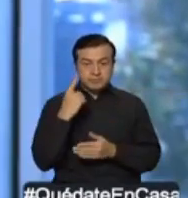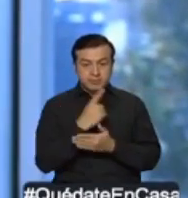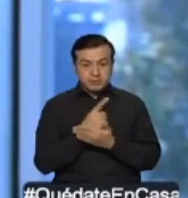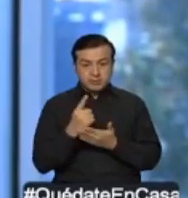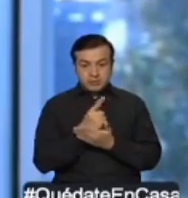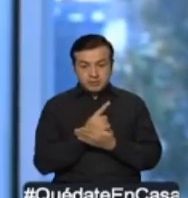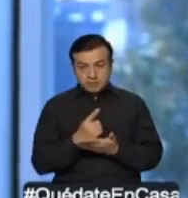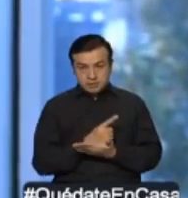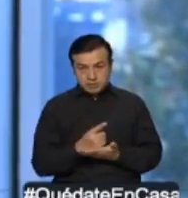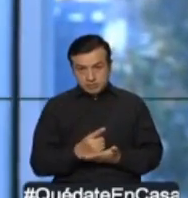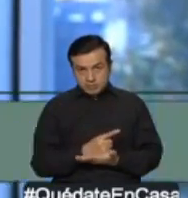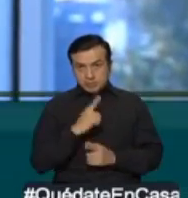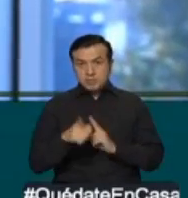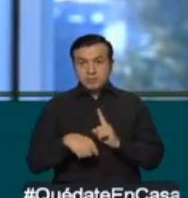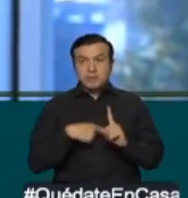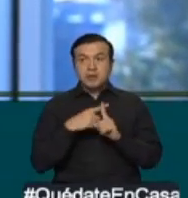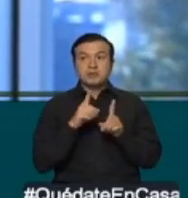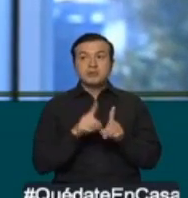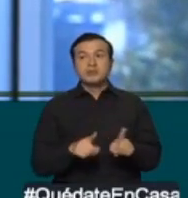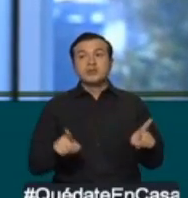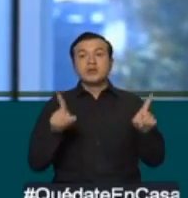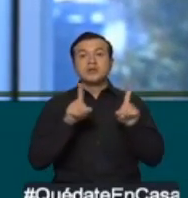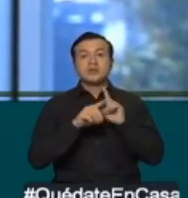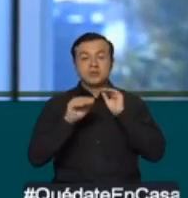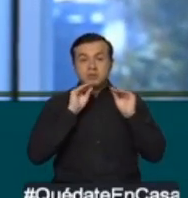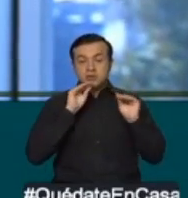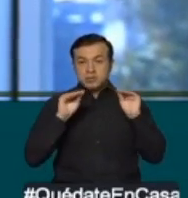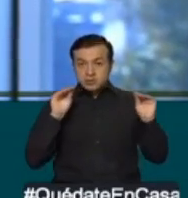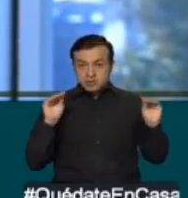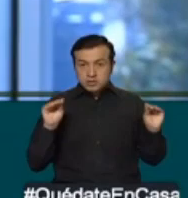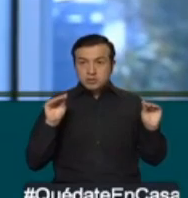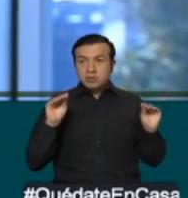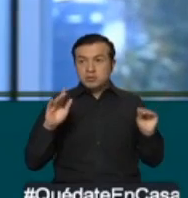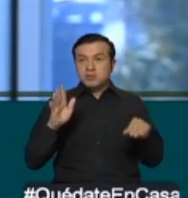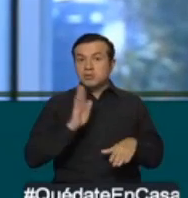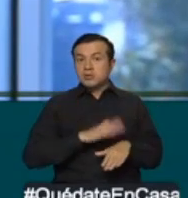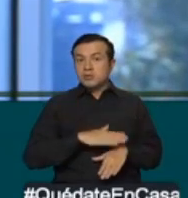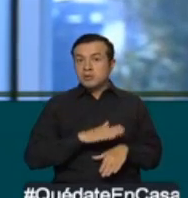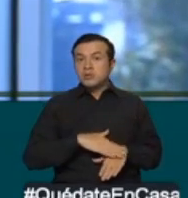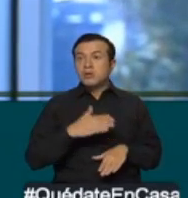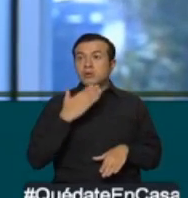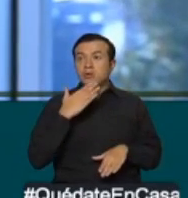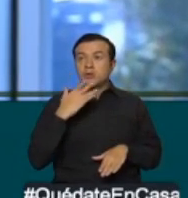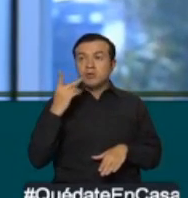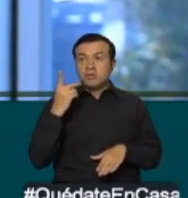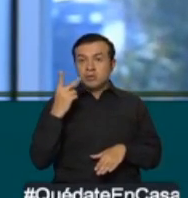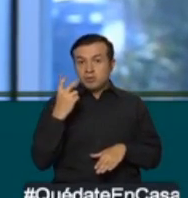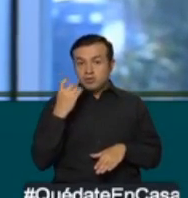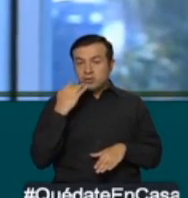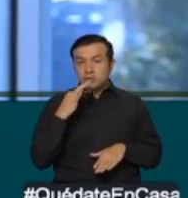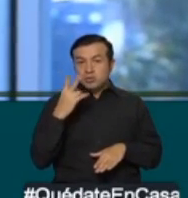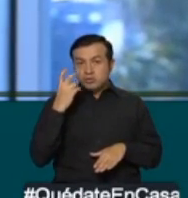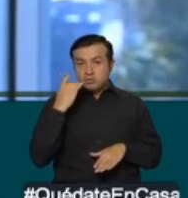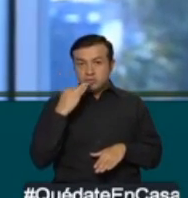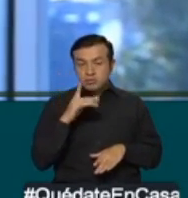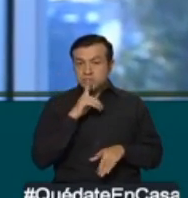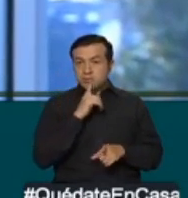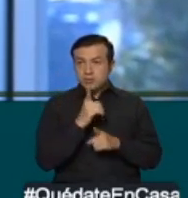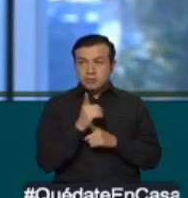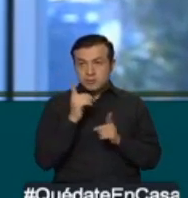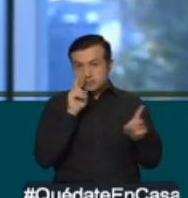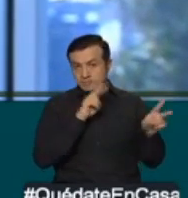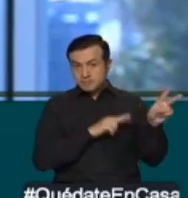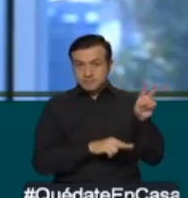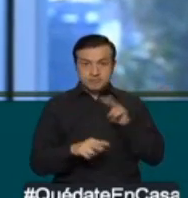pasada y en las cifras que tenemos hasta ahora son resultados de los últimos 12 12 días en los cuales se han